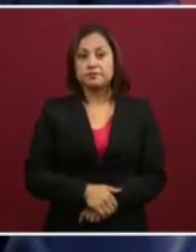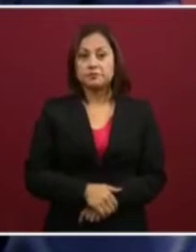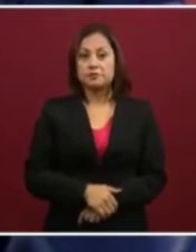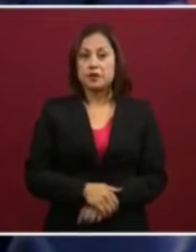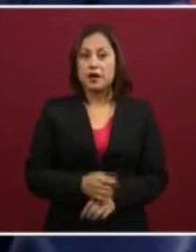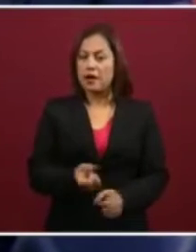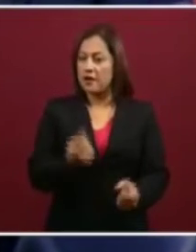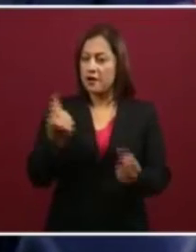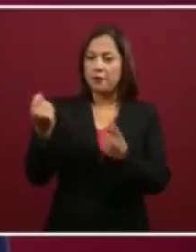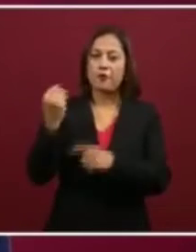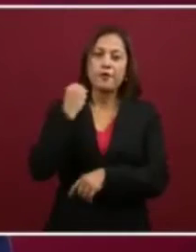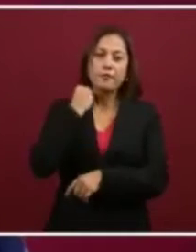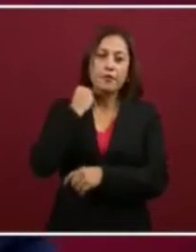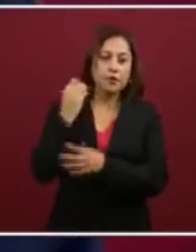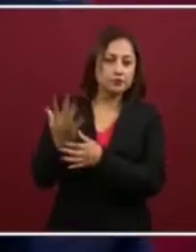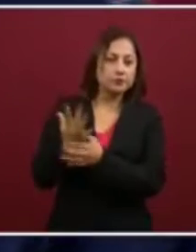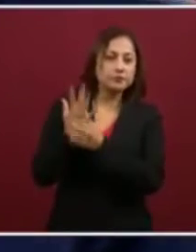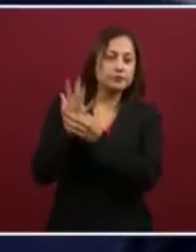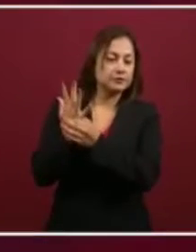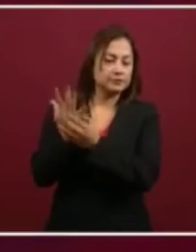abogados, a